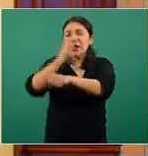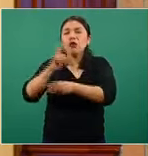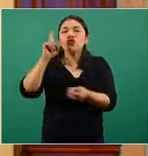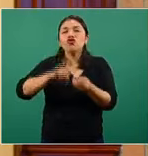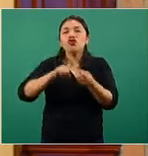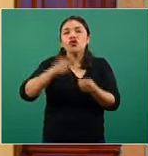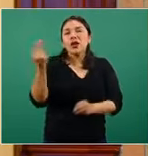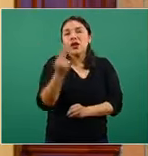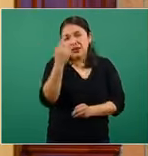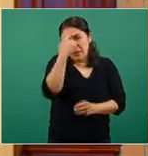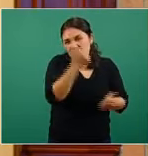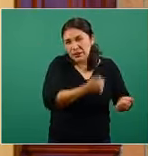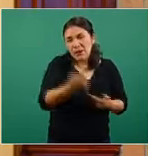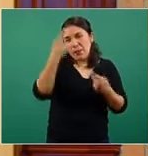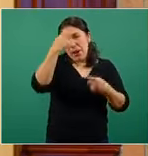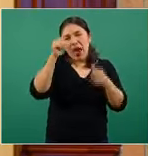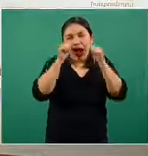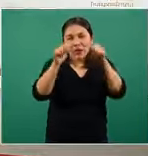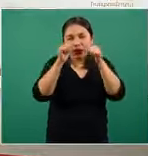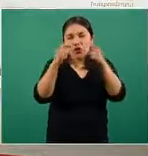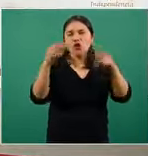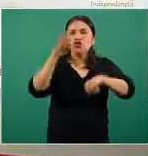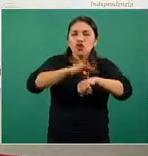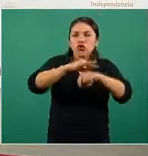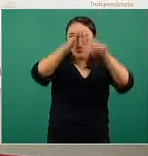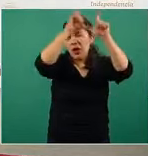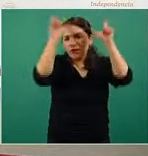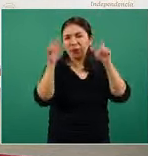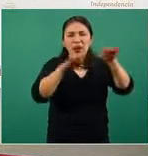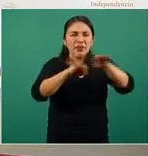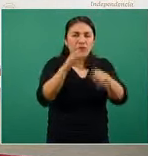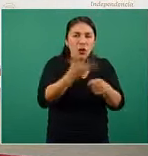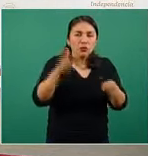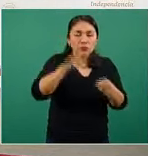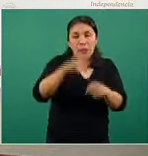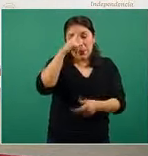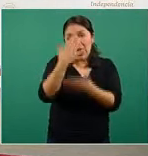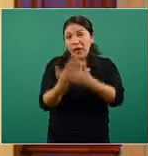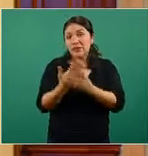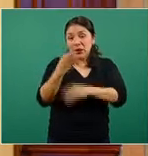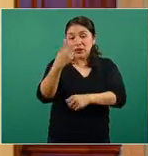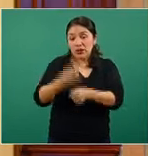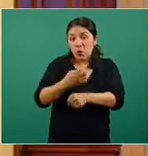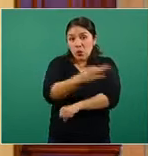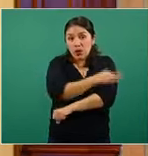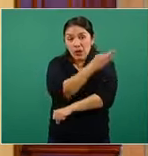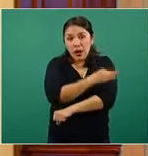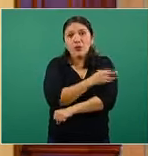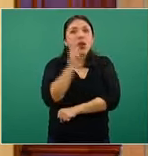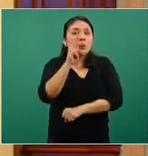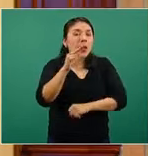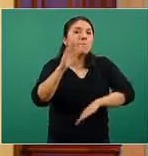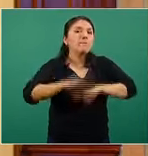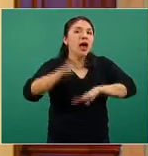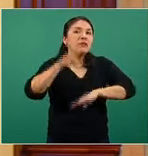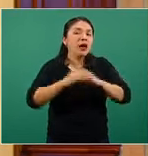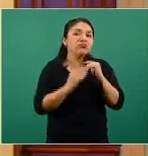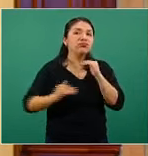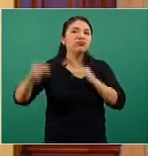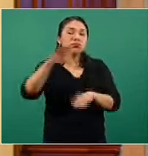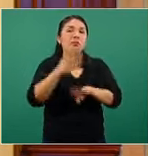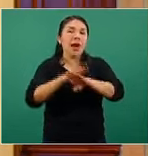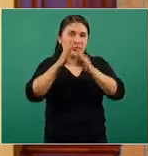a estos profesionales de la salud que están esperando recibir su segunda dosis, veremos cómo empieza a incrementarse de manera